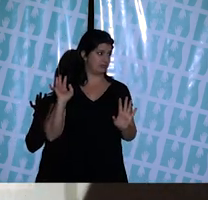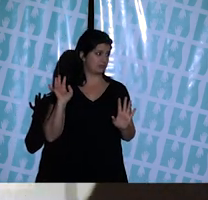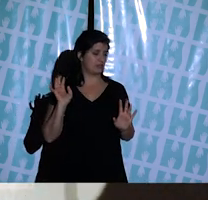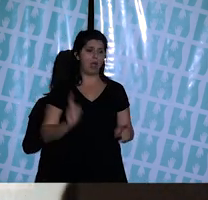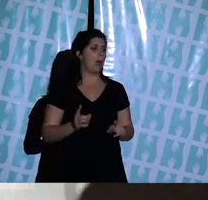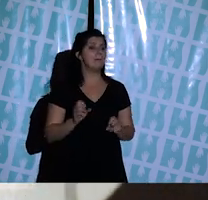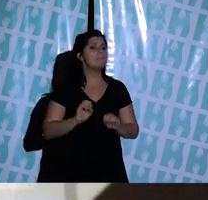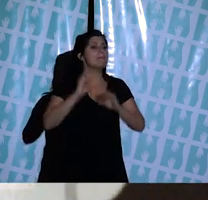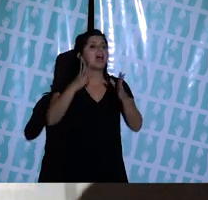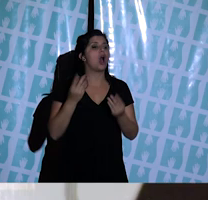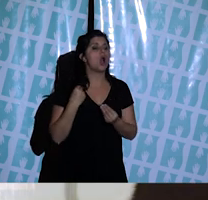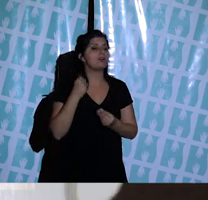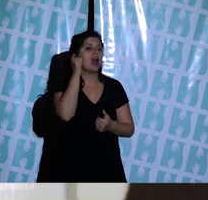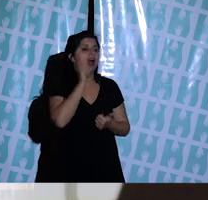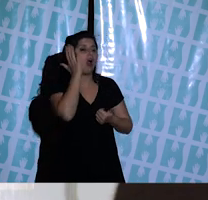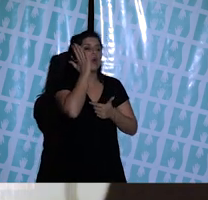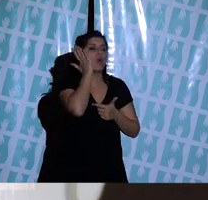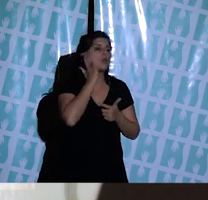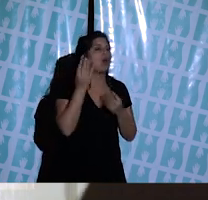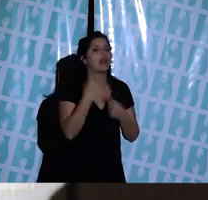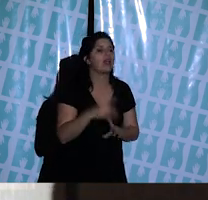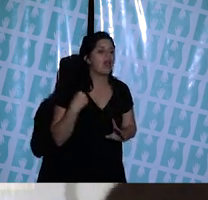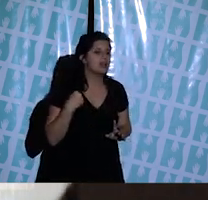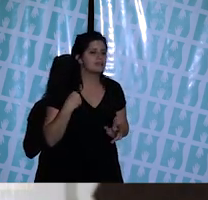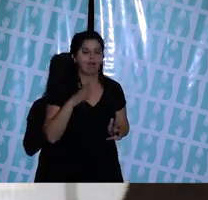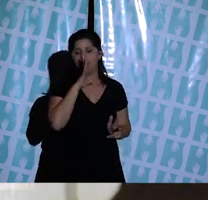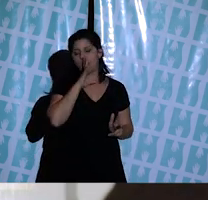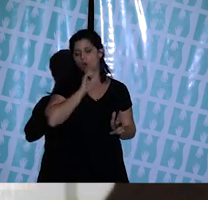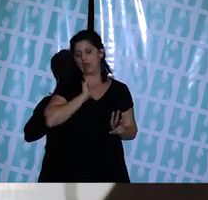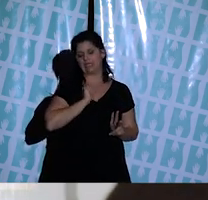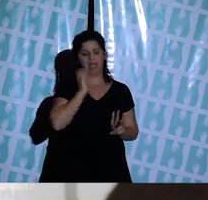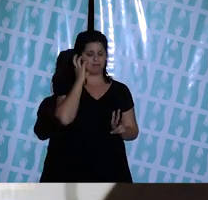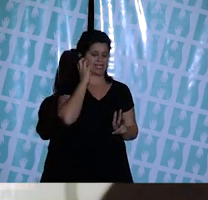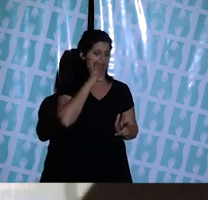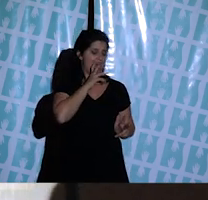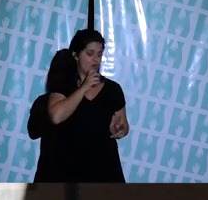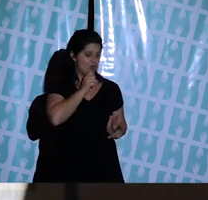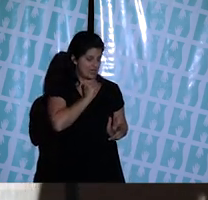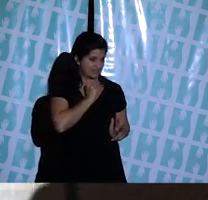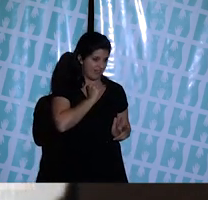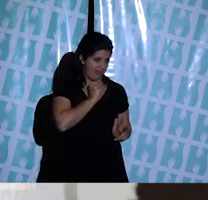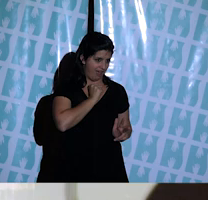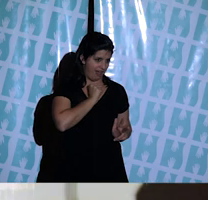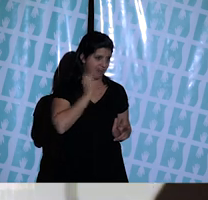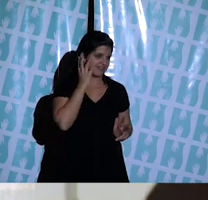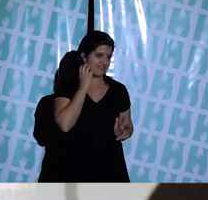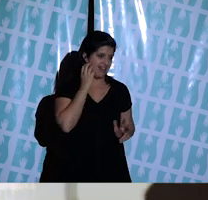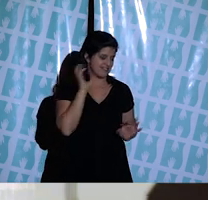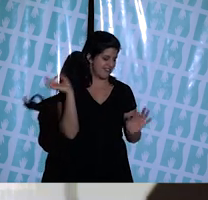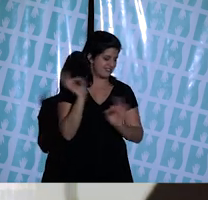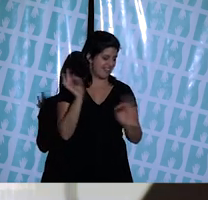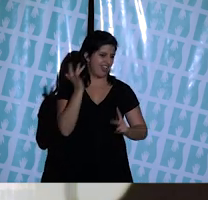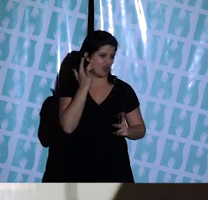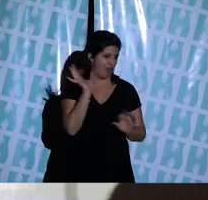mejor... Para que dejar curar una herida es bancarse la picazón y no rascártela ni